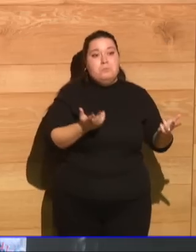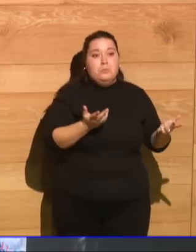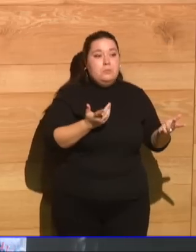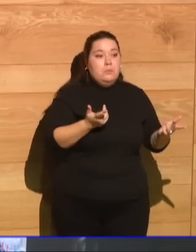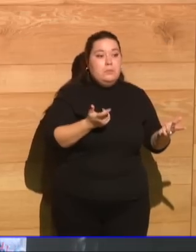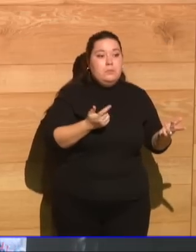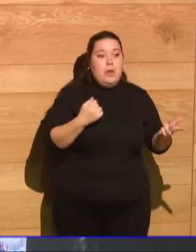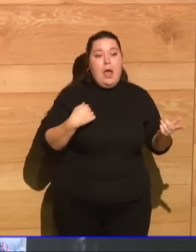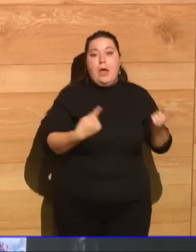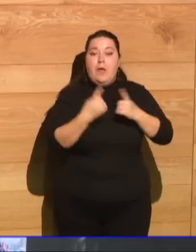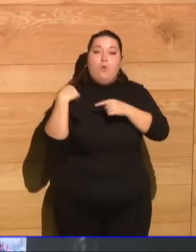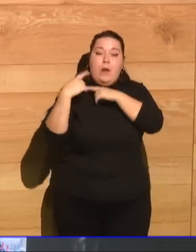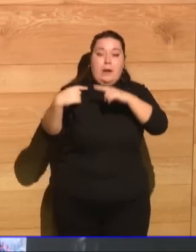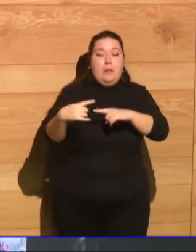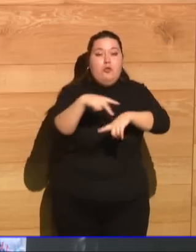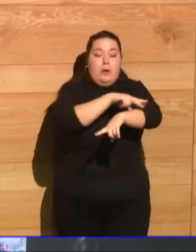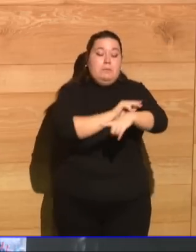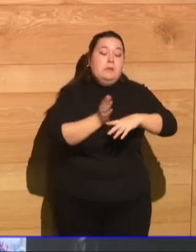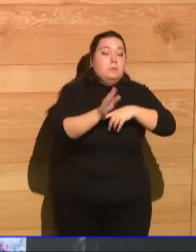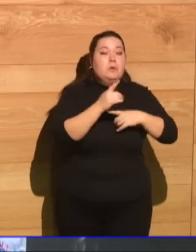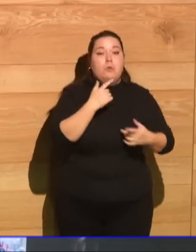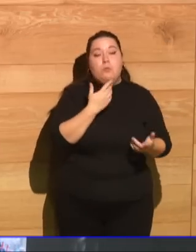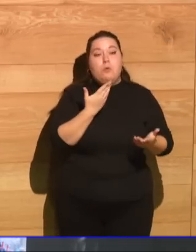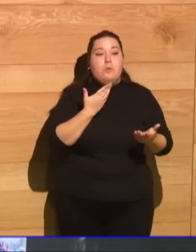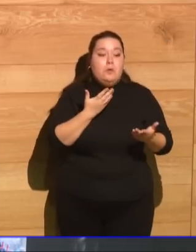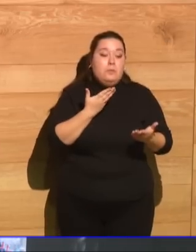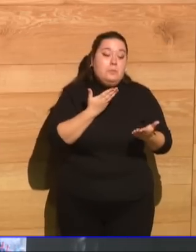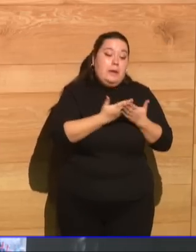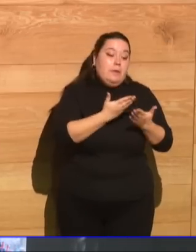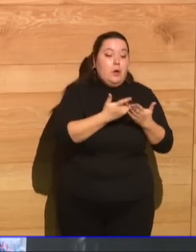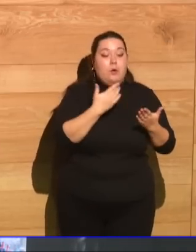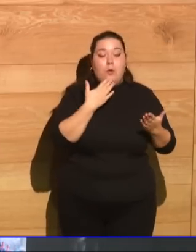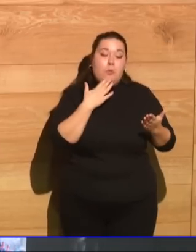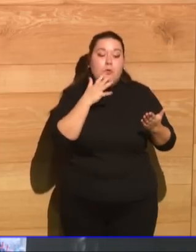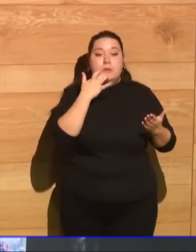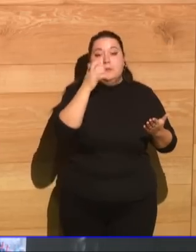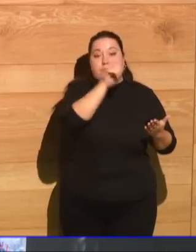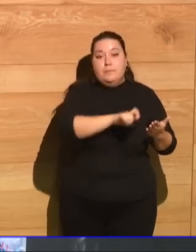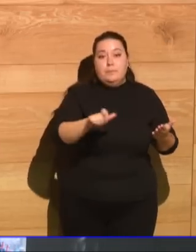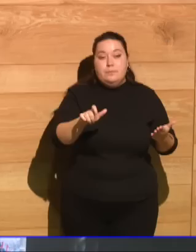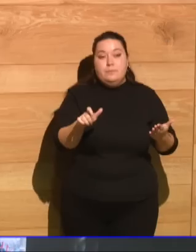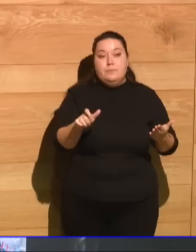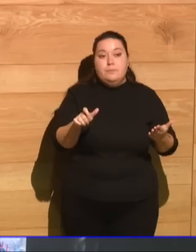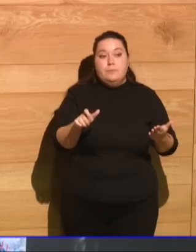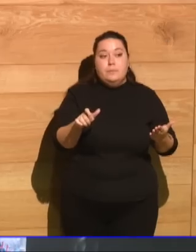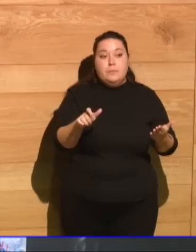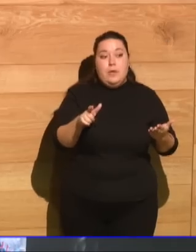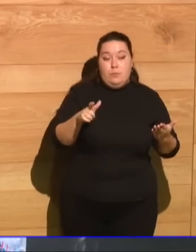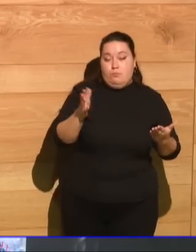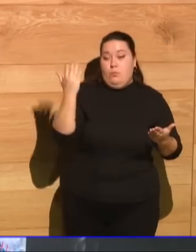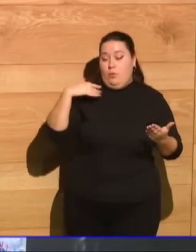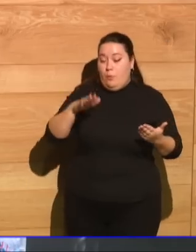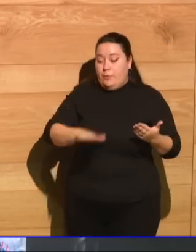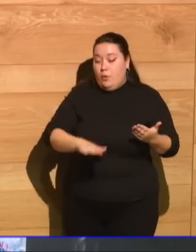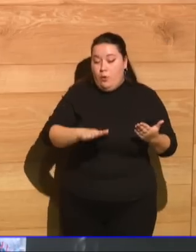determinadas generaciones acaban siendo reivindicados cuando los mozos que los disfrutaron en su